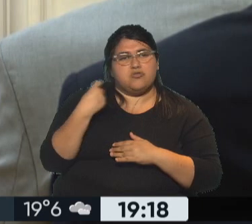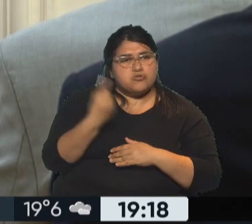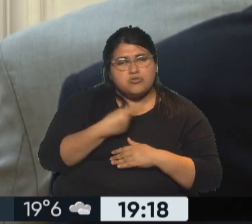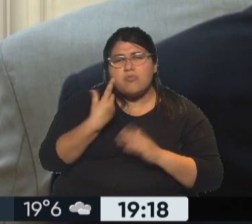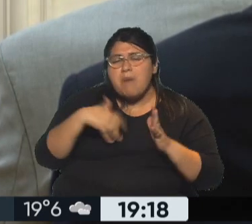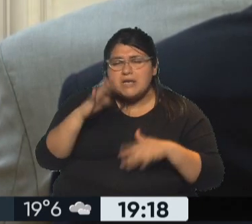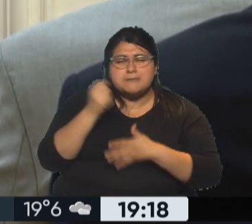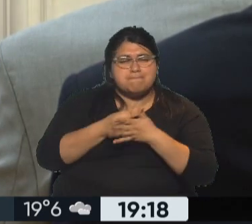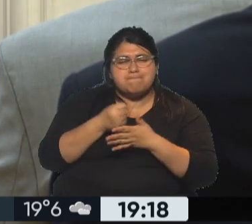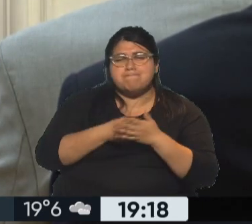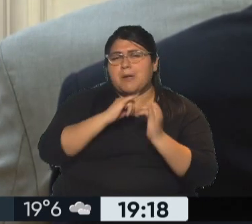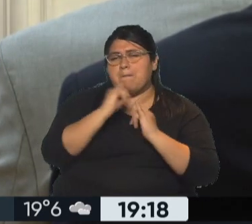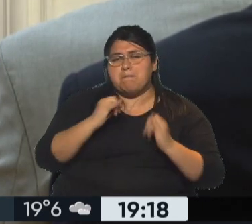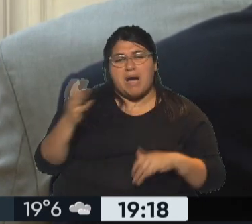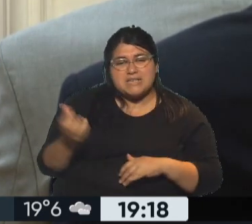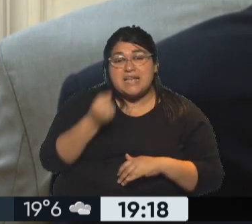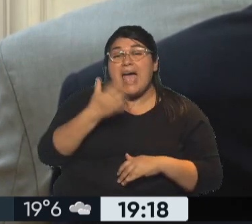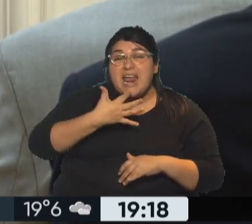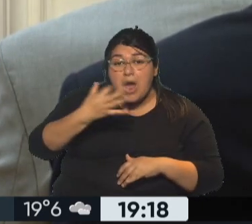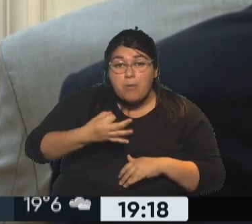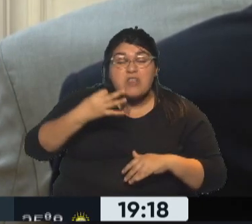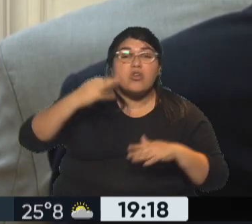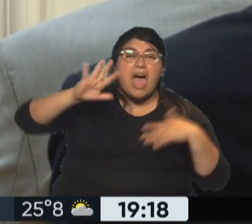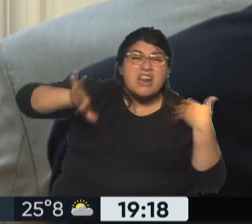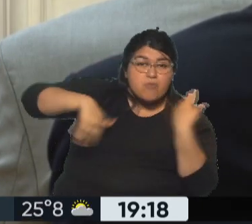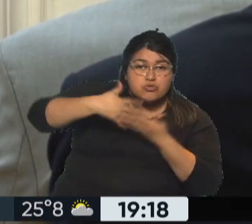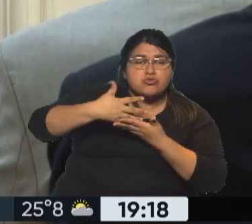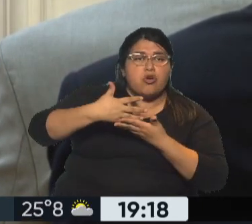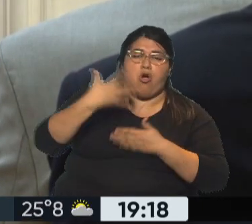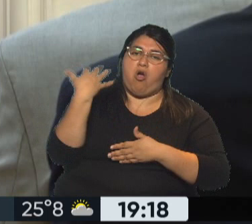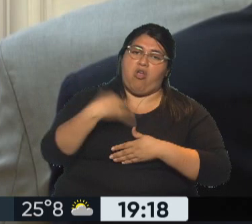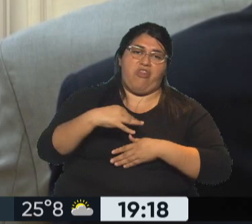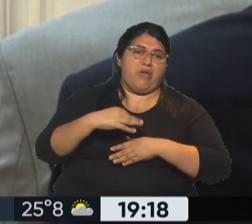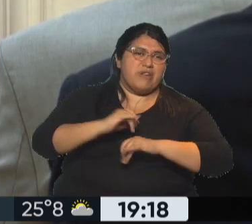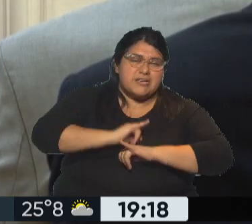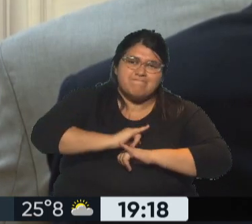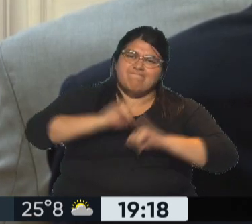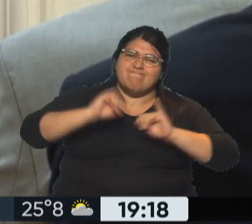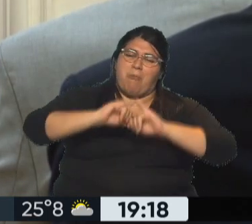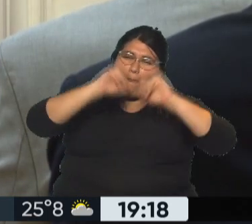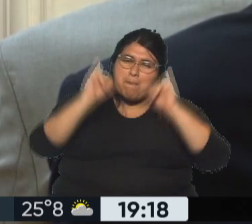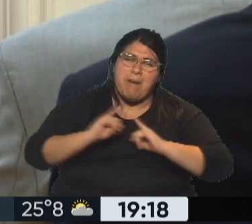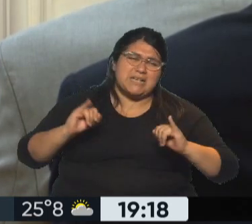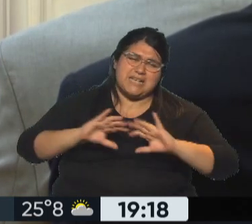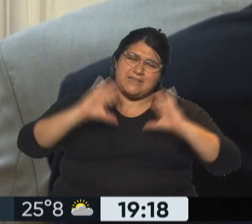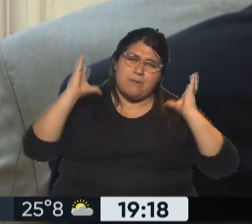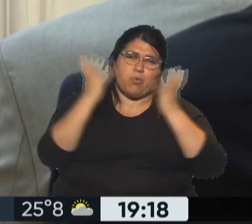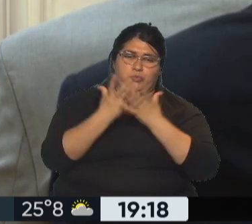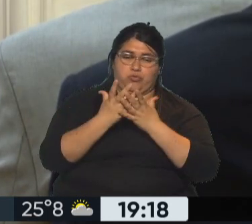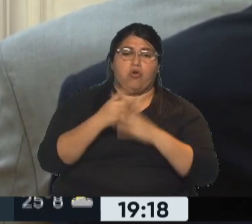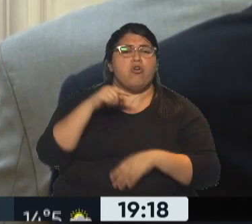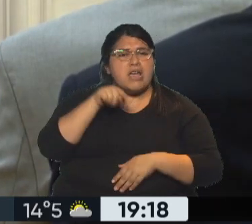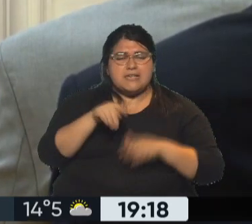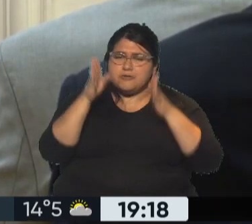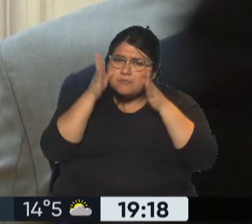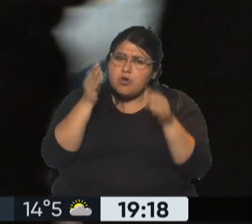paz. La verdadera revolución es alcanzar la paz en el mundo. Y en eso estoy empeñado, en eso estoy trabajando y en ese